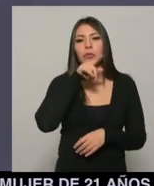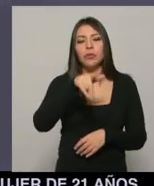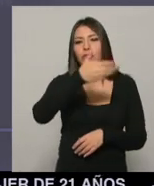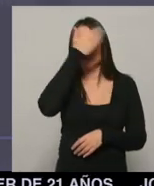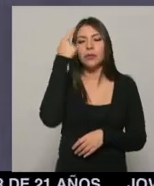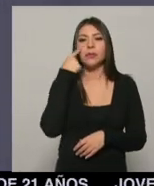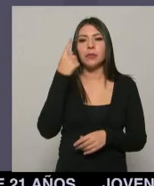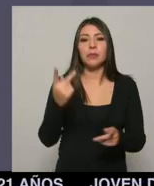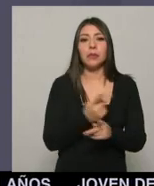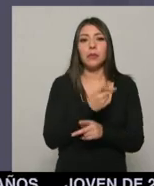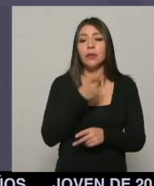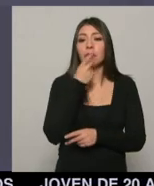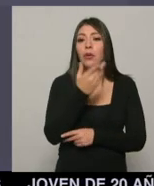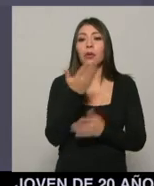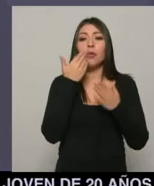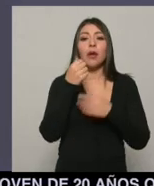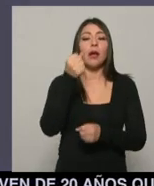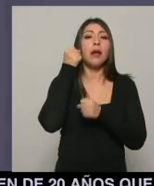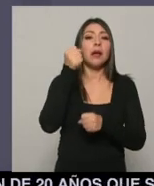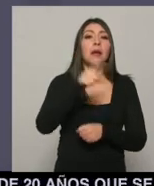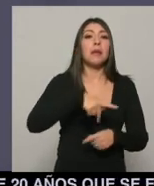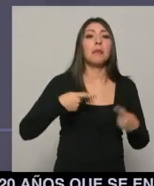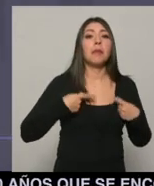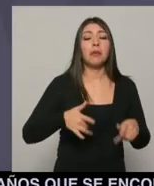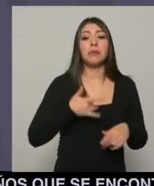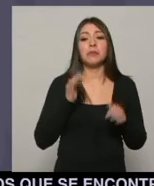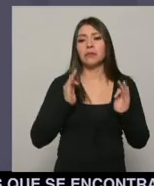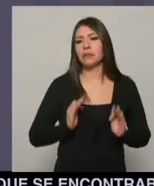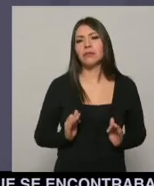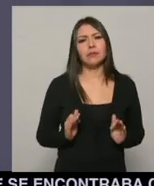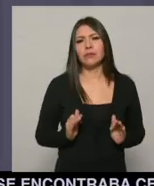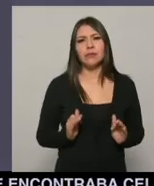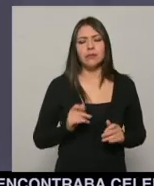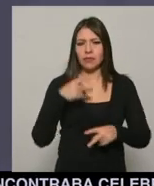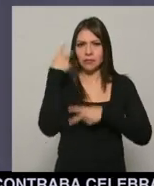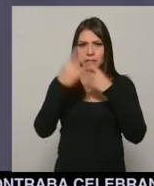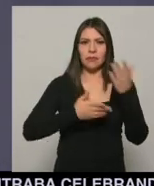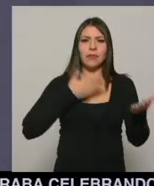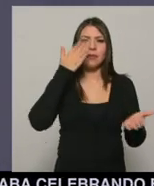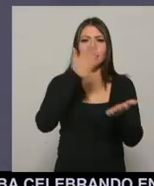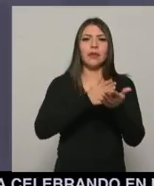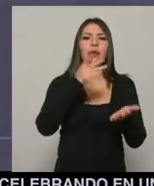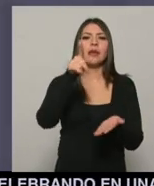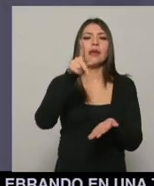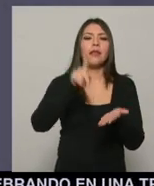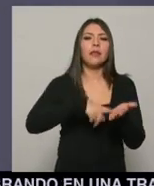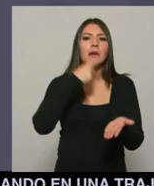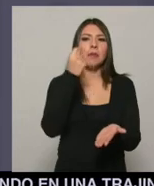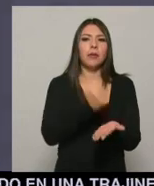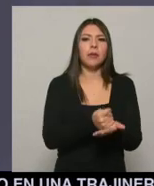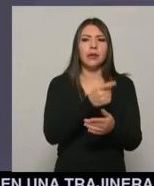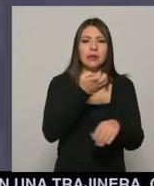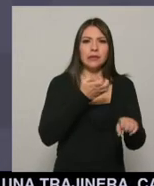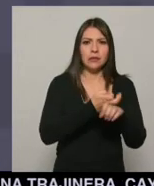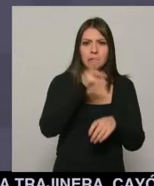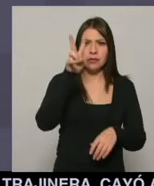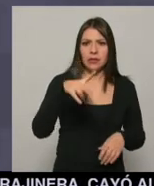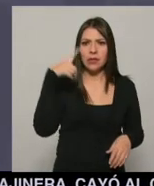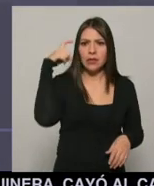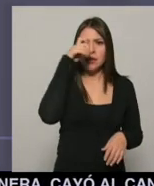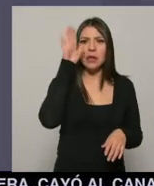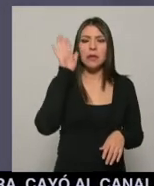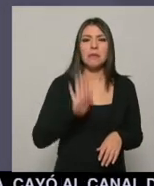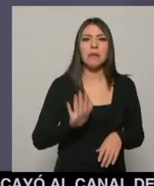increíble decir que porque no hay manifestaciones la gente está tranquila. Vayamos a Tamaulipas, es un estado muy difícil, casi controlado,